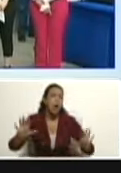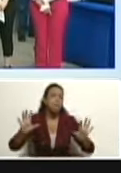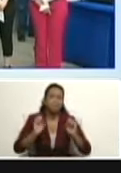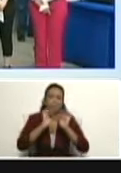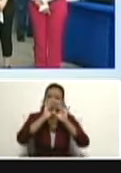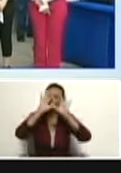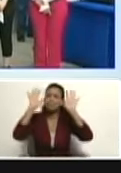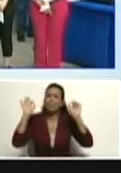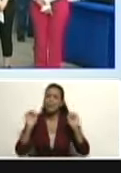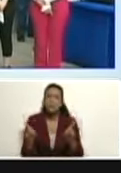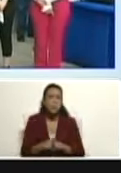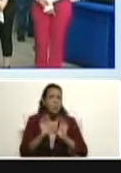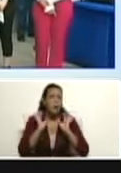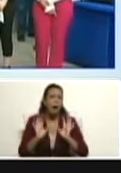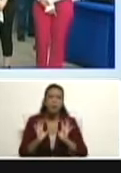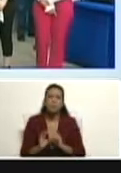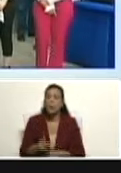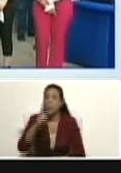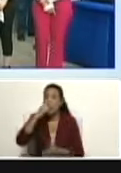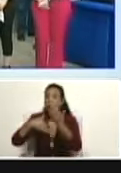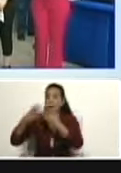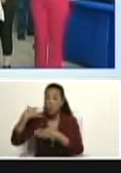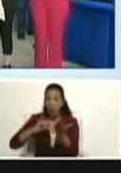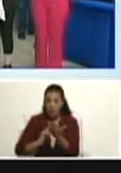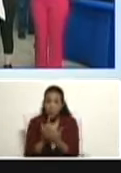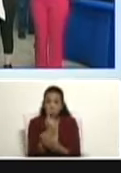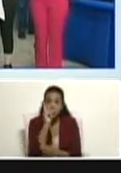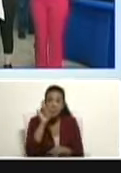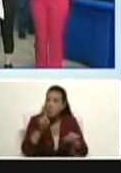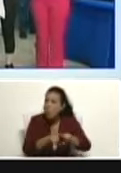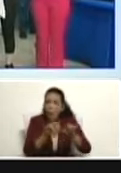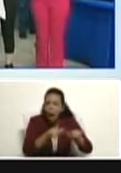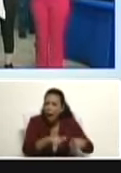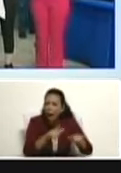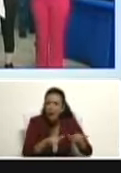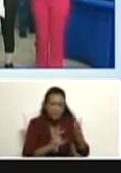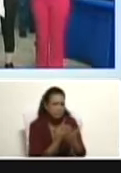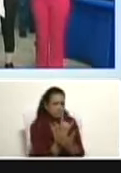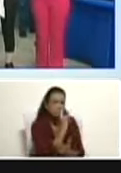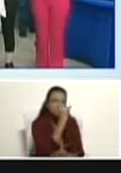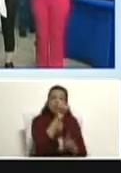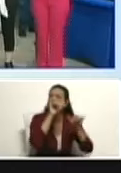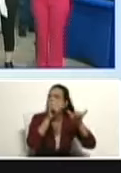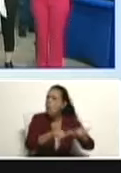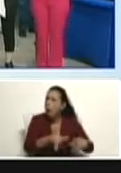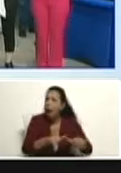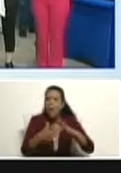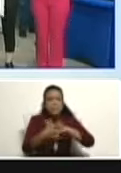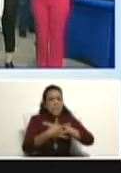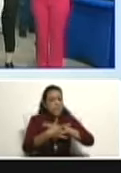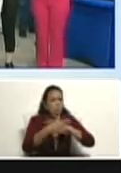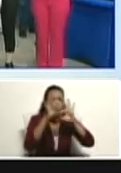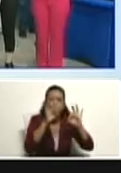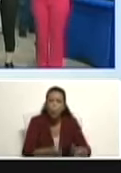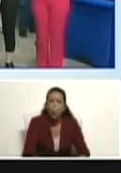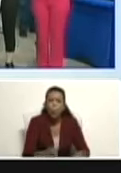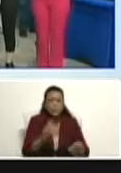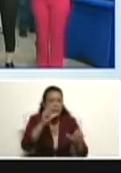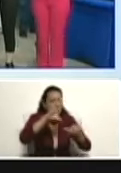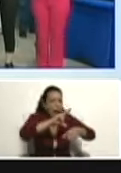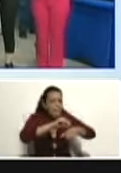milagrosa, como hemos hecho con la agricultura, Castro Sotelo, también en la